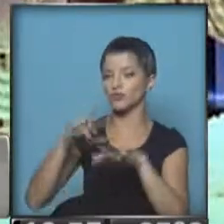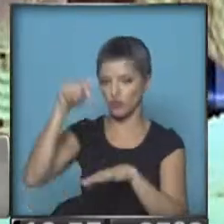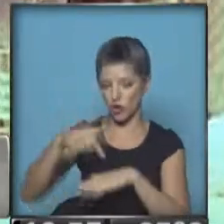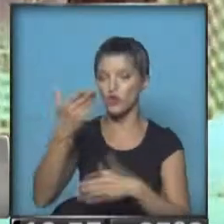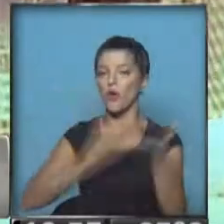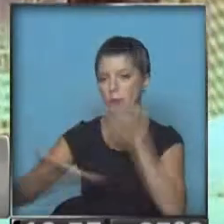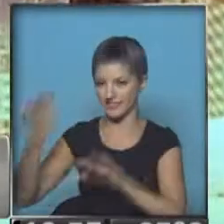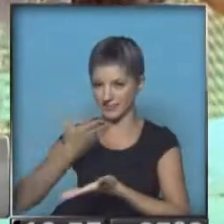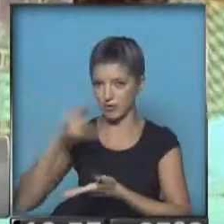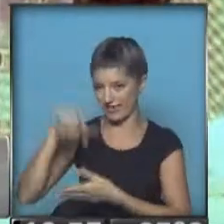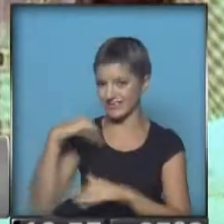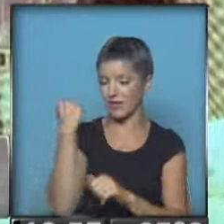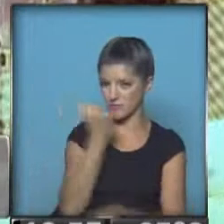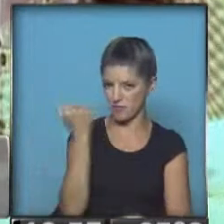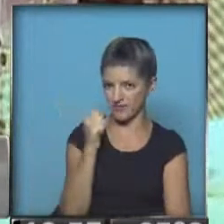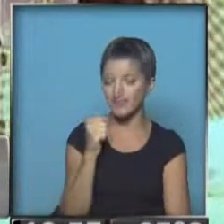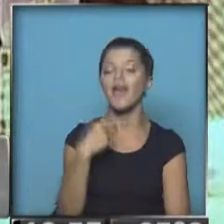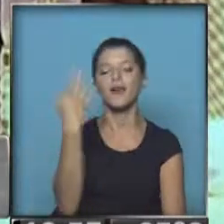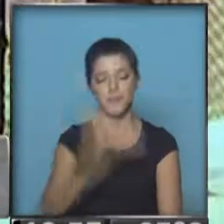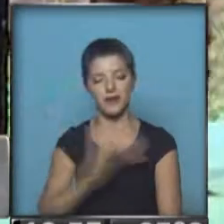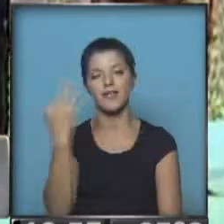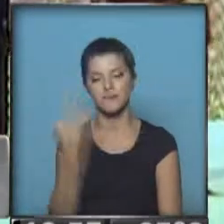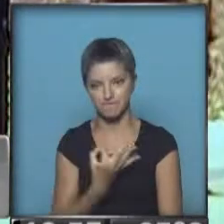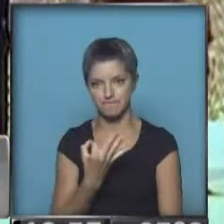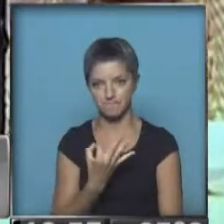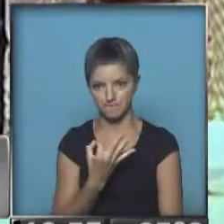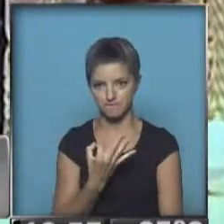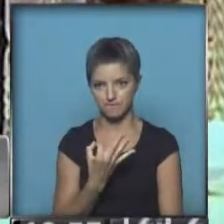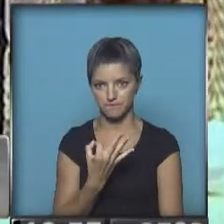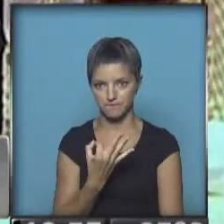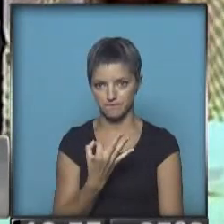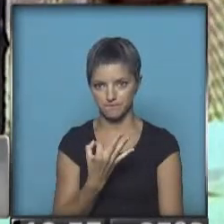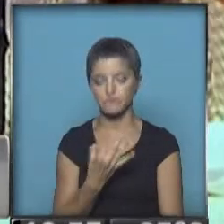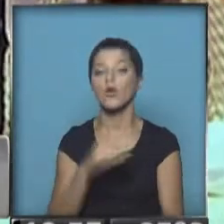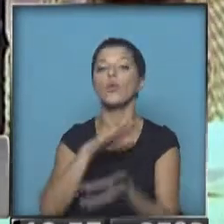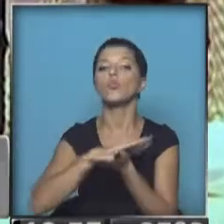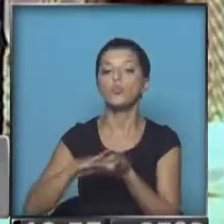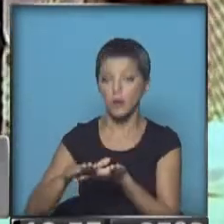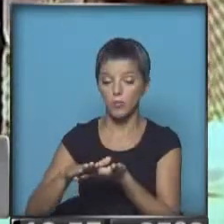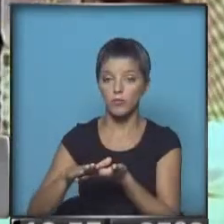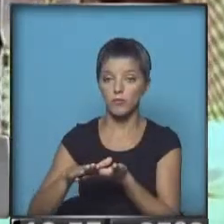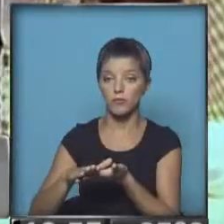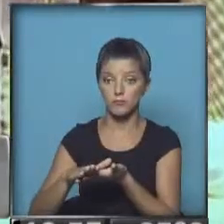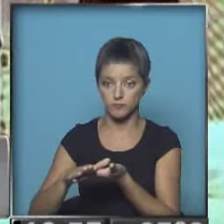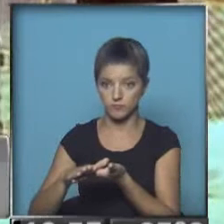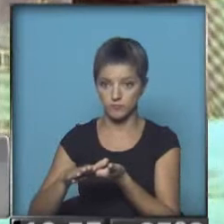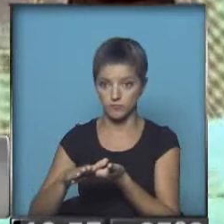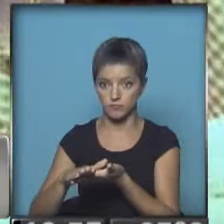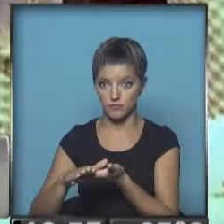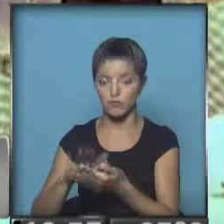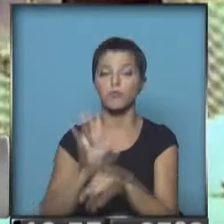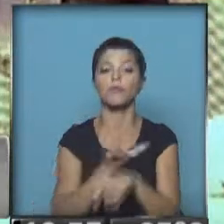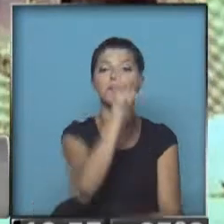viviendo históricos, donde es cierto, hay un nuevo sujeto